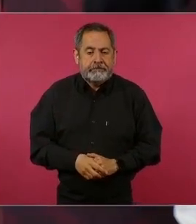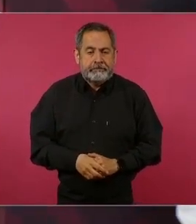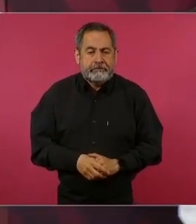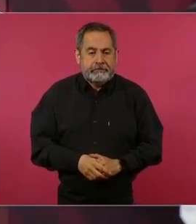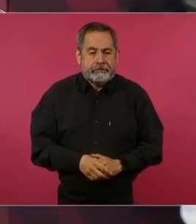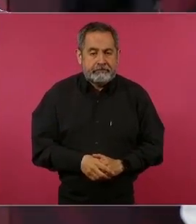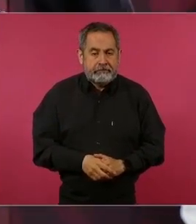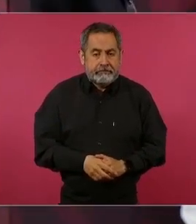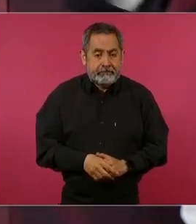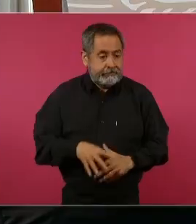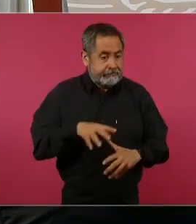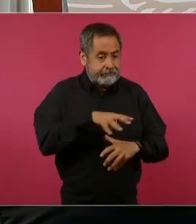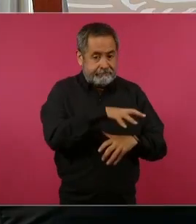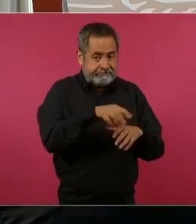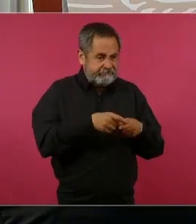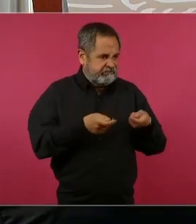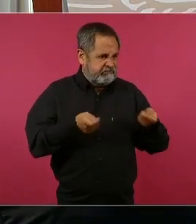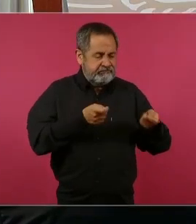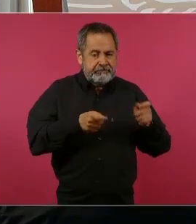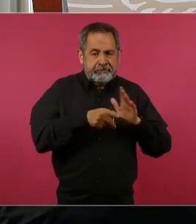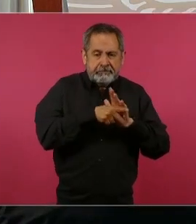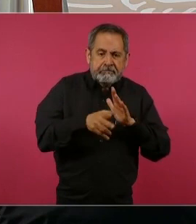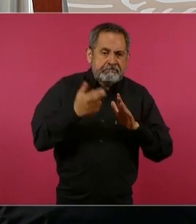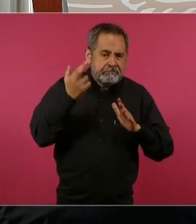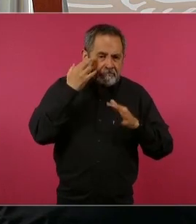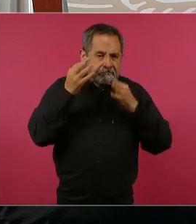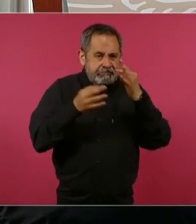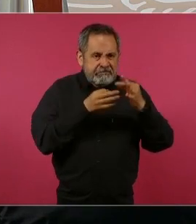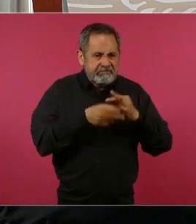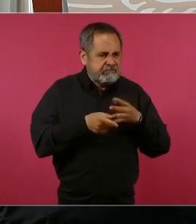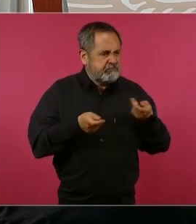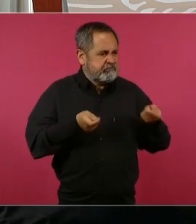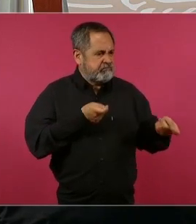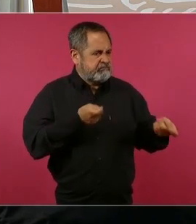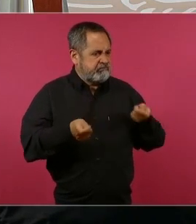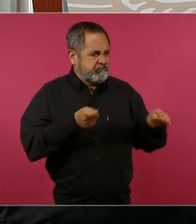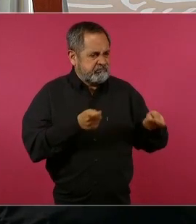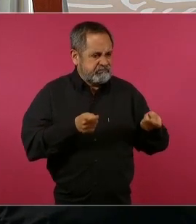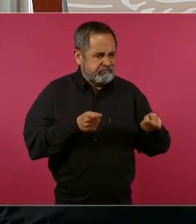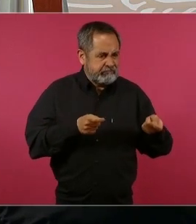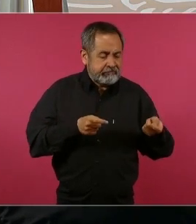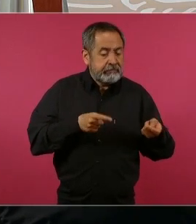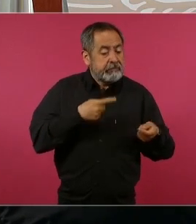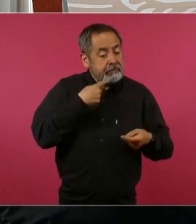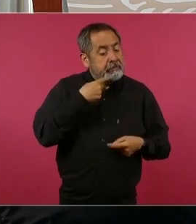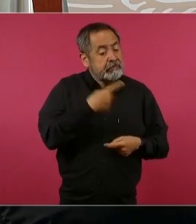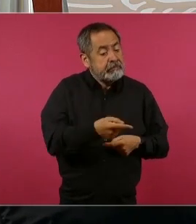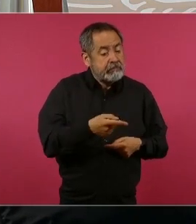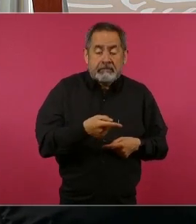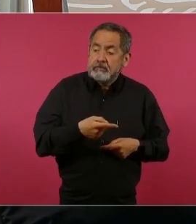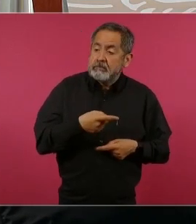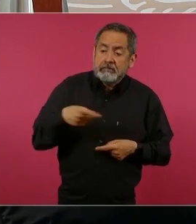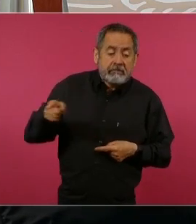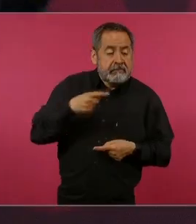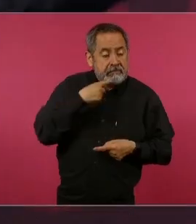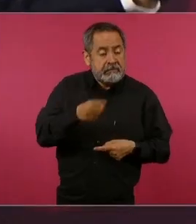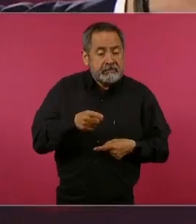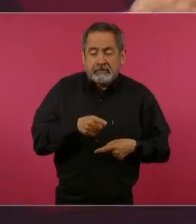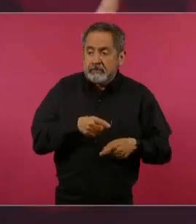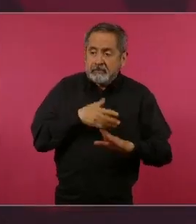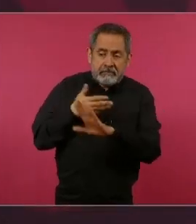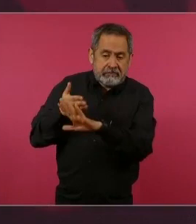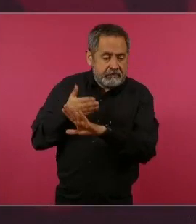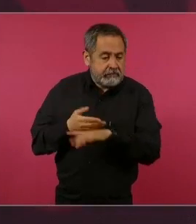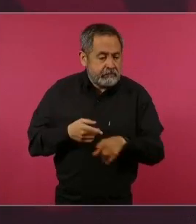Control casi absoluto de los medios de información, que los dejaron